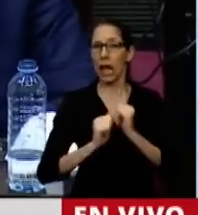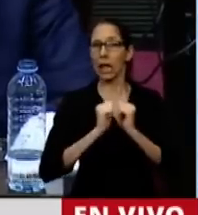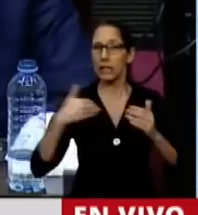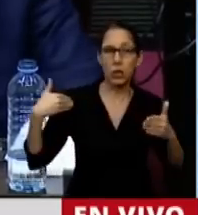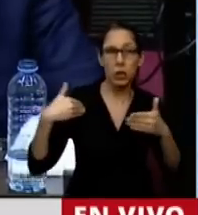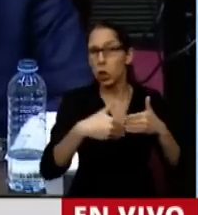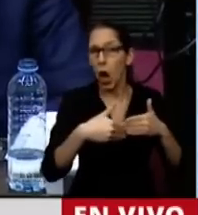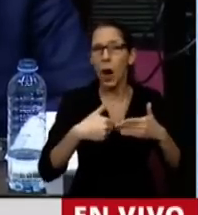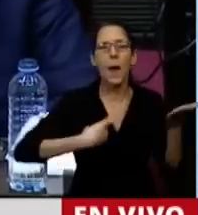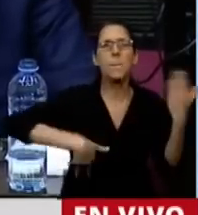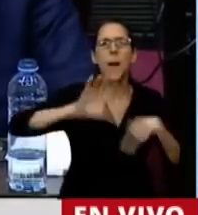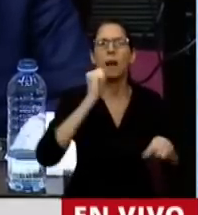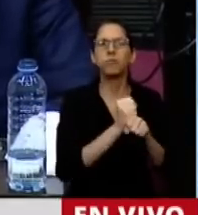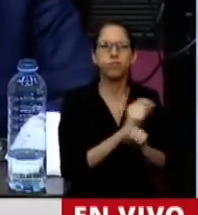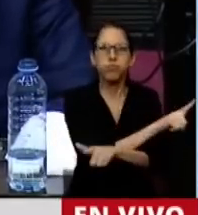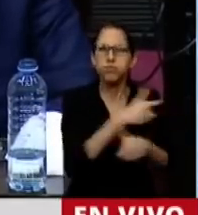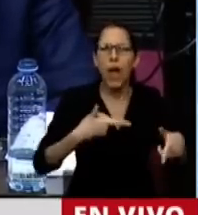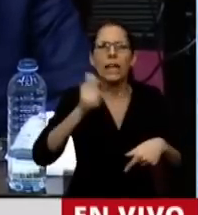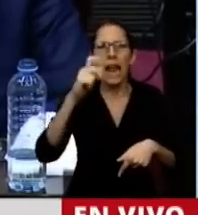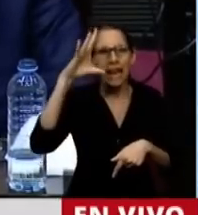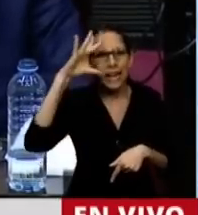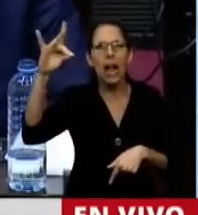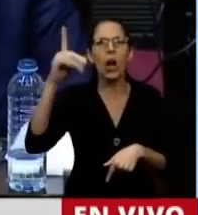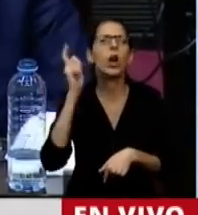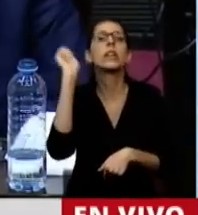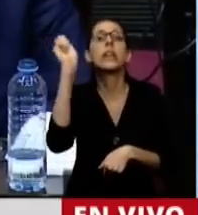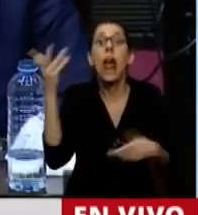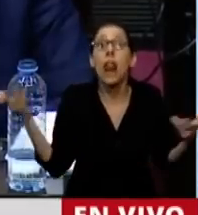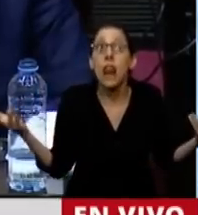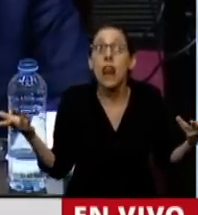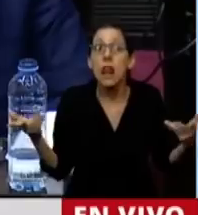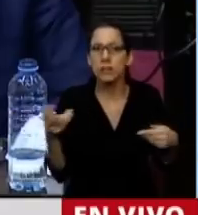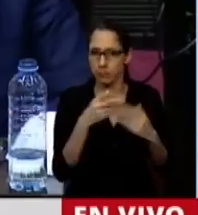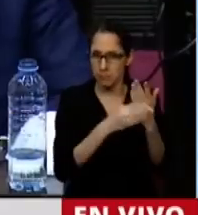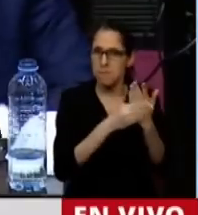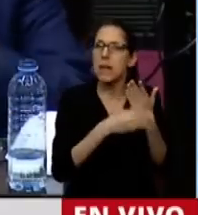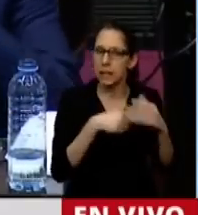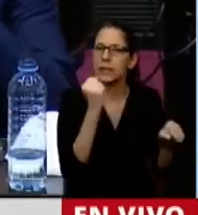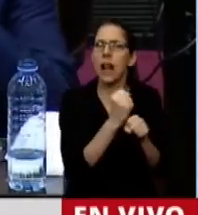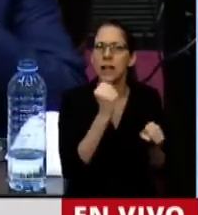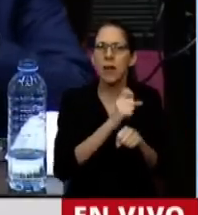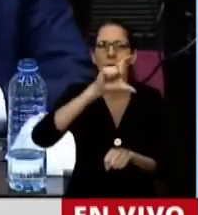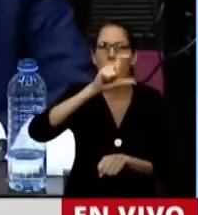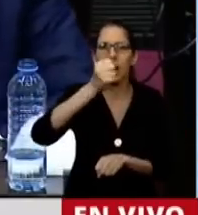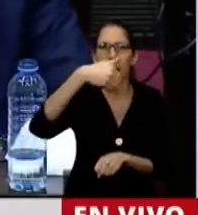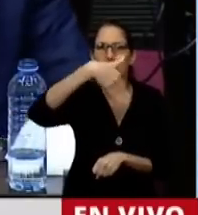de desocupación. Ministra de Trabajo, la diputada Camaño,